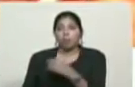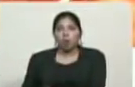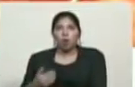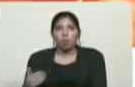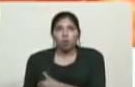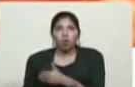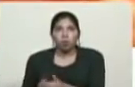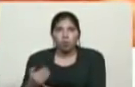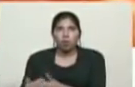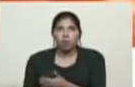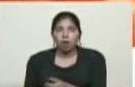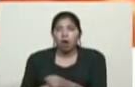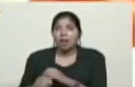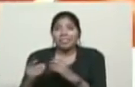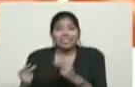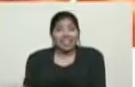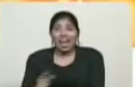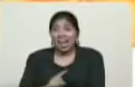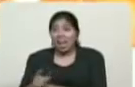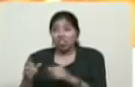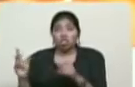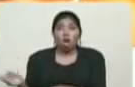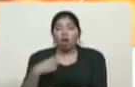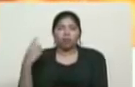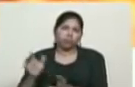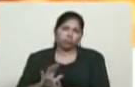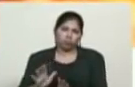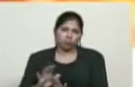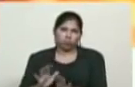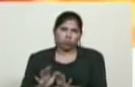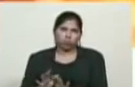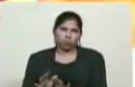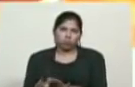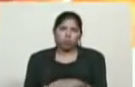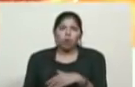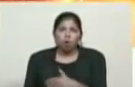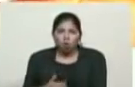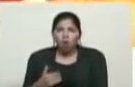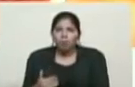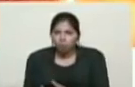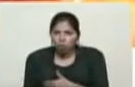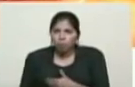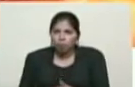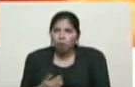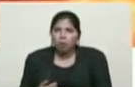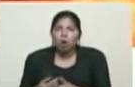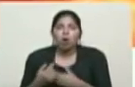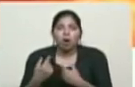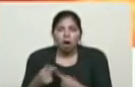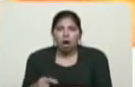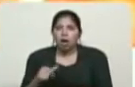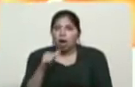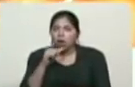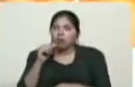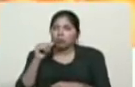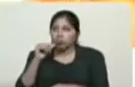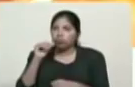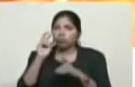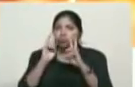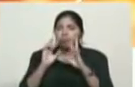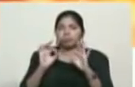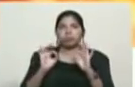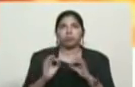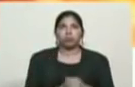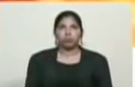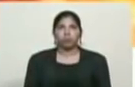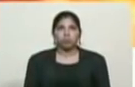toda la red de tuberías estaba despresurizada llevamos paulatinamente progresivamente llegando a